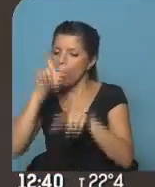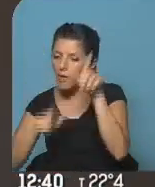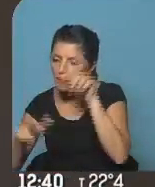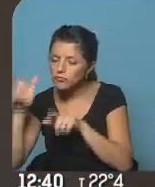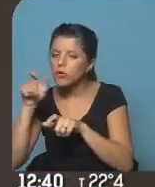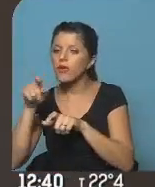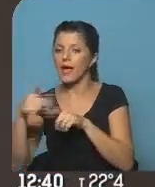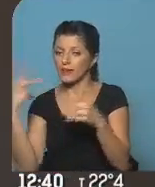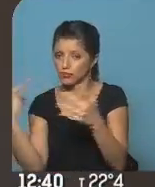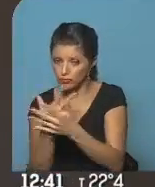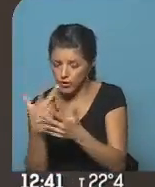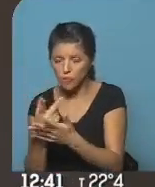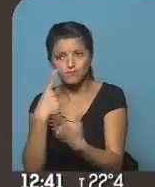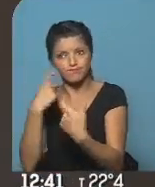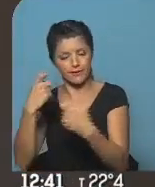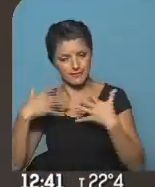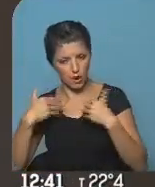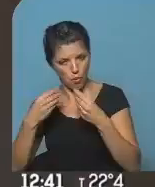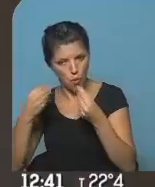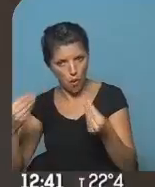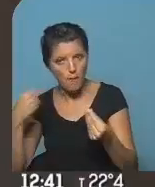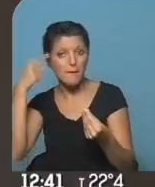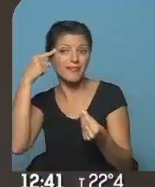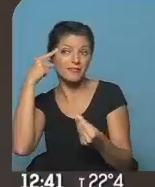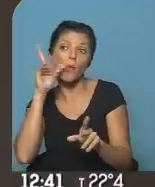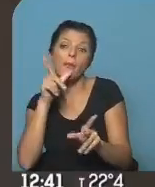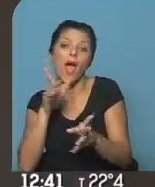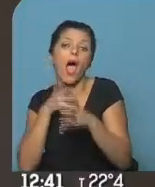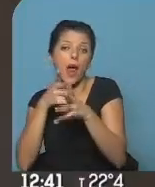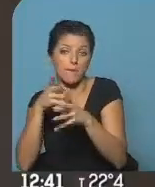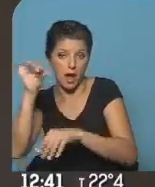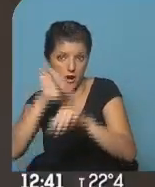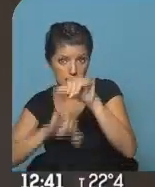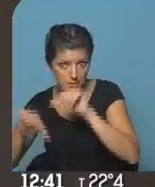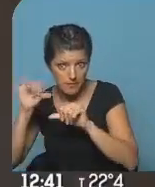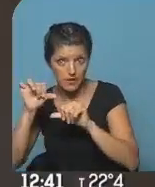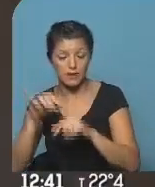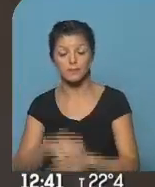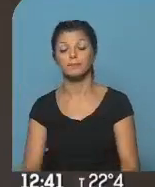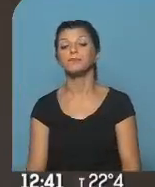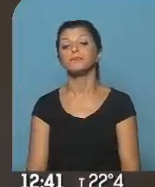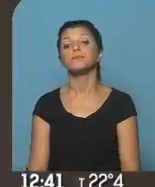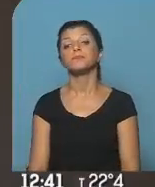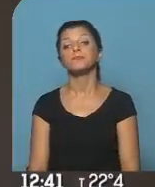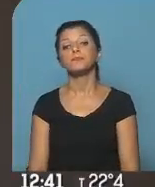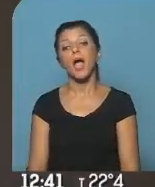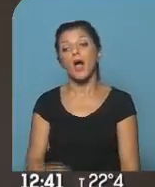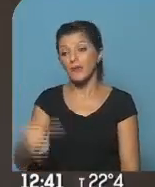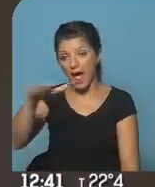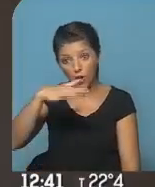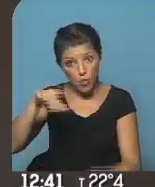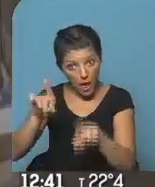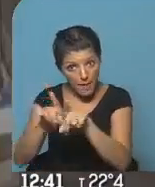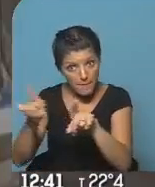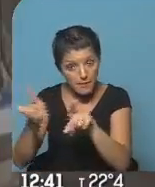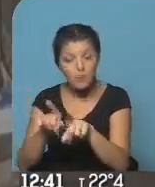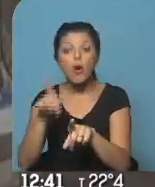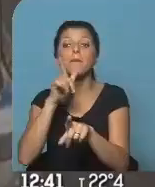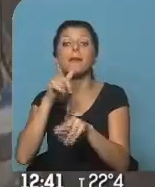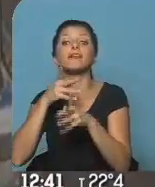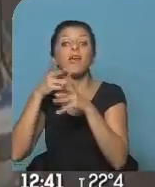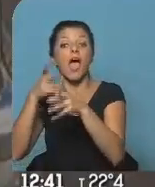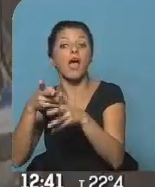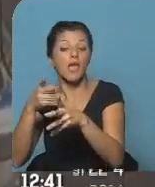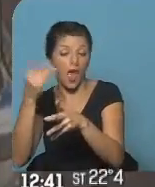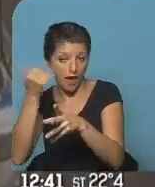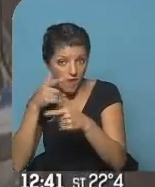fueron víctimas de este ataque. No se ha llegado al lugar en el cual se habrían utilizado las armas